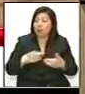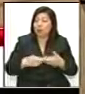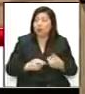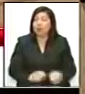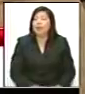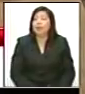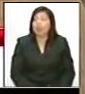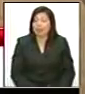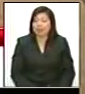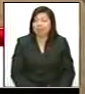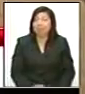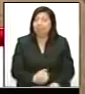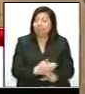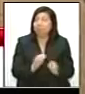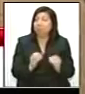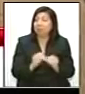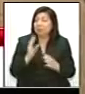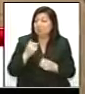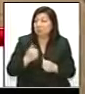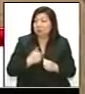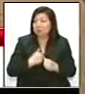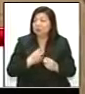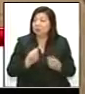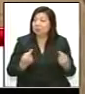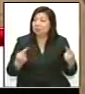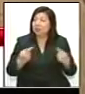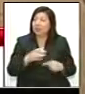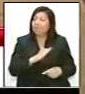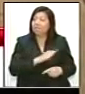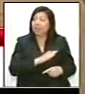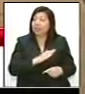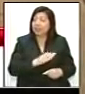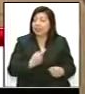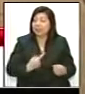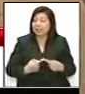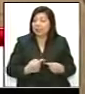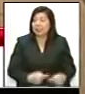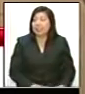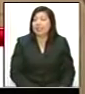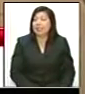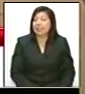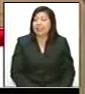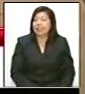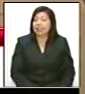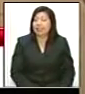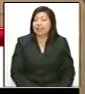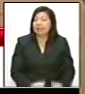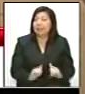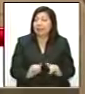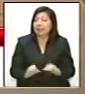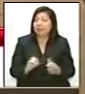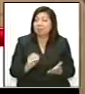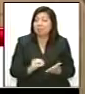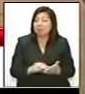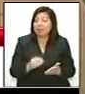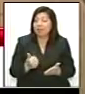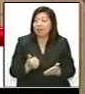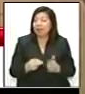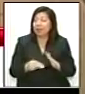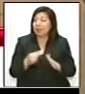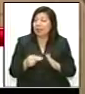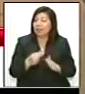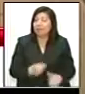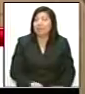Penal en funciones policiales versus fiscales y viceversa. Eso lo vamos a hacer de inmediato ya a nivel